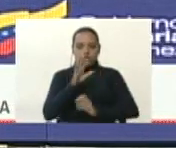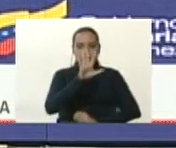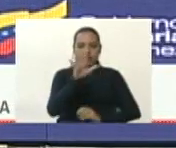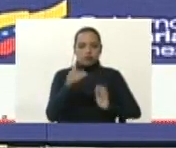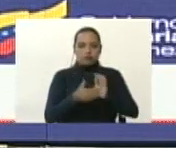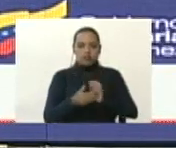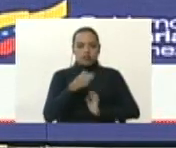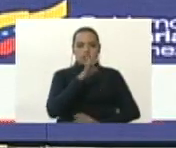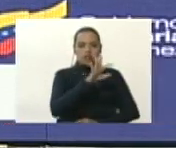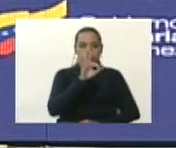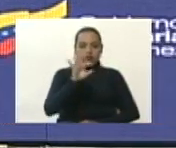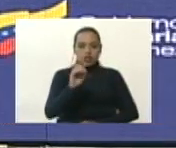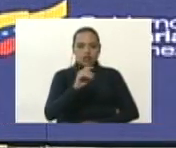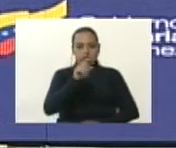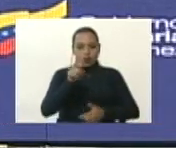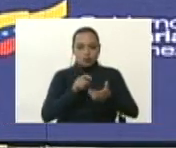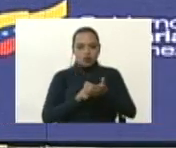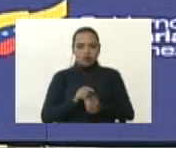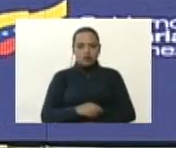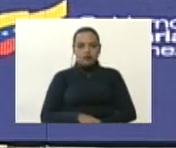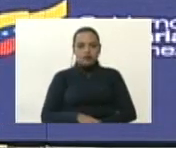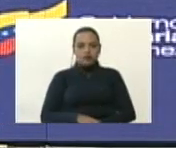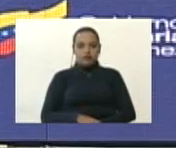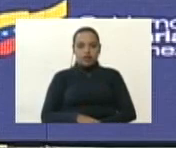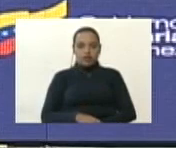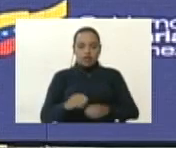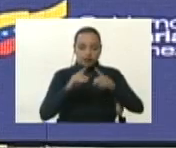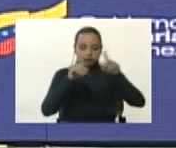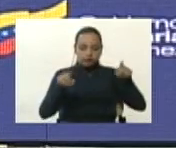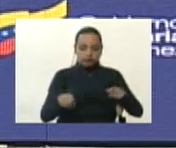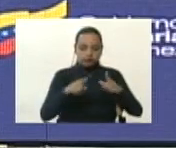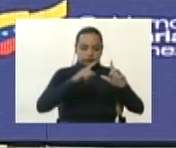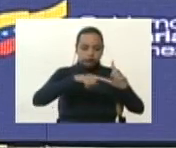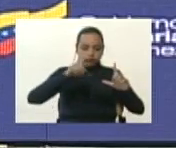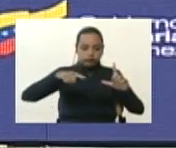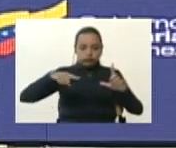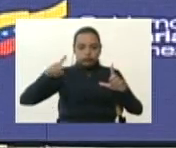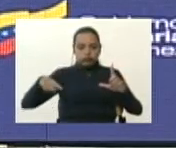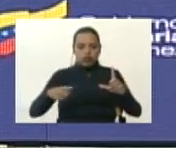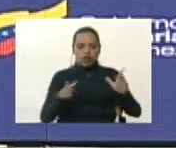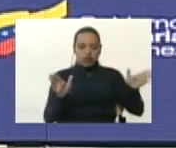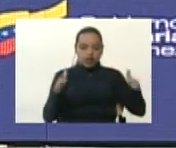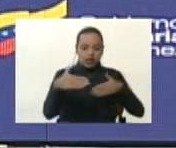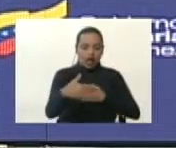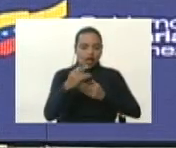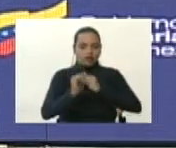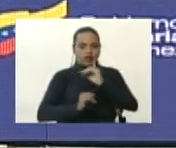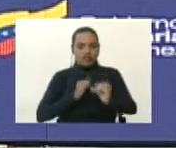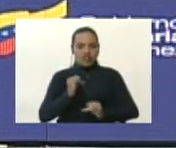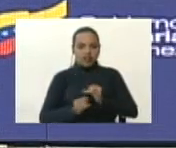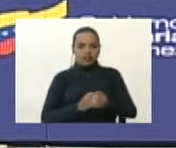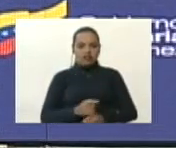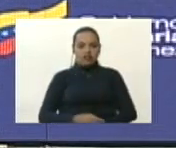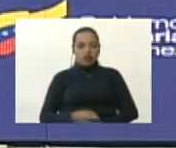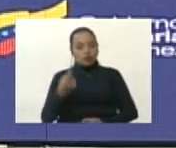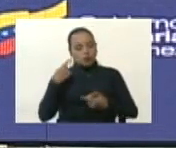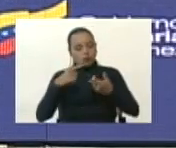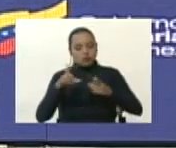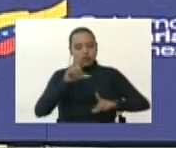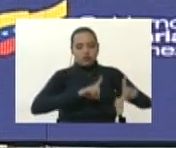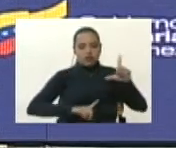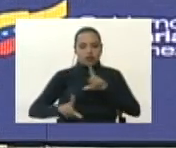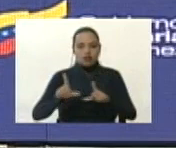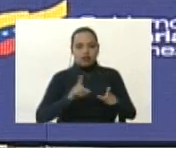5530. Entre monitores de multiparámetros, incubadoras, equipos de laboratorio,